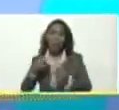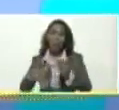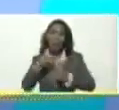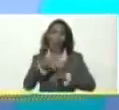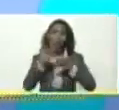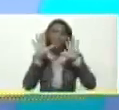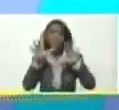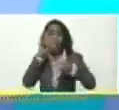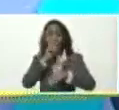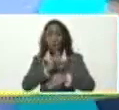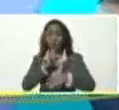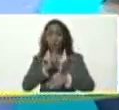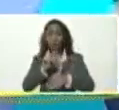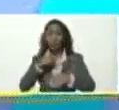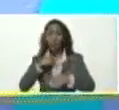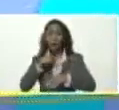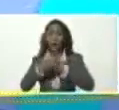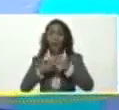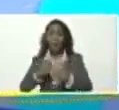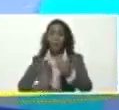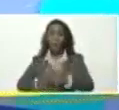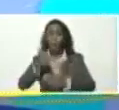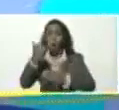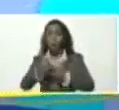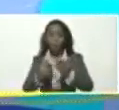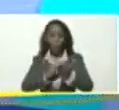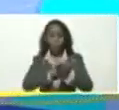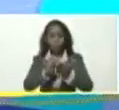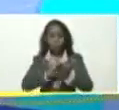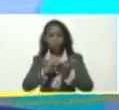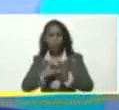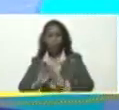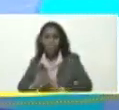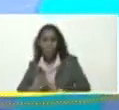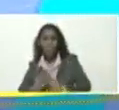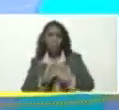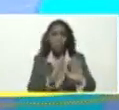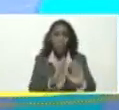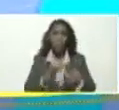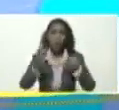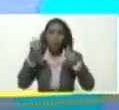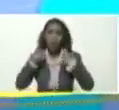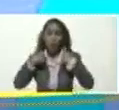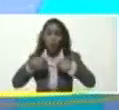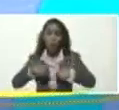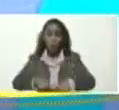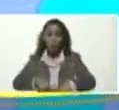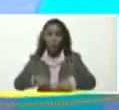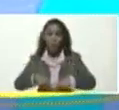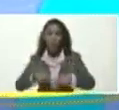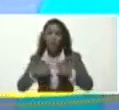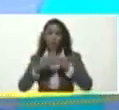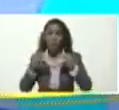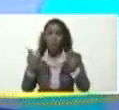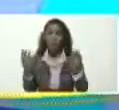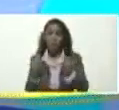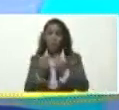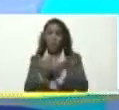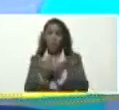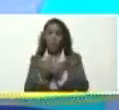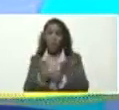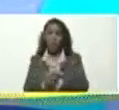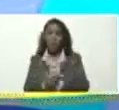de 10 años de darle a este proyecto un gran empuje, El día de hoy, todos los compañeros